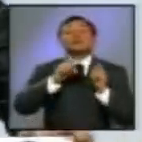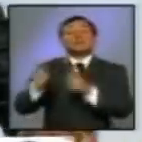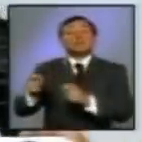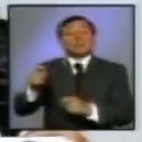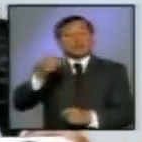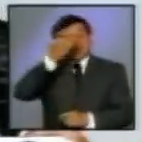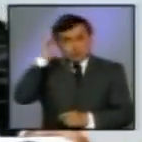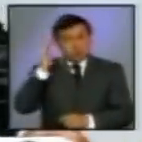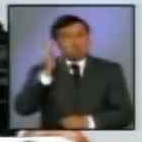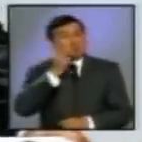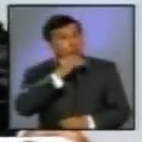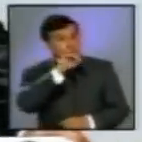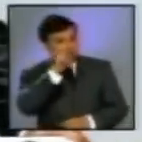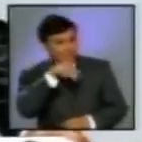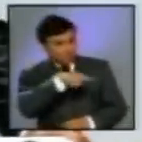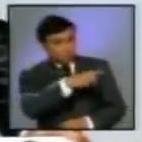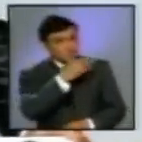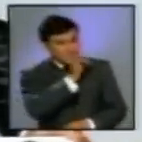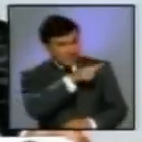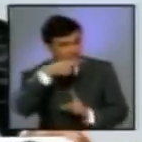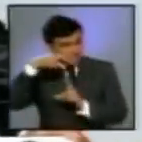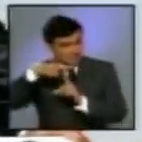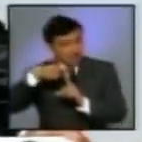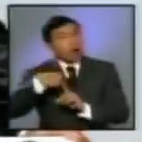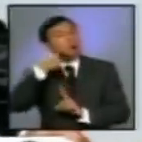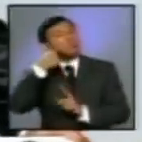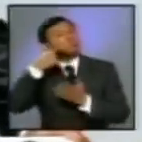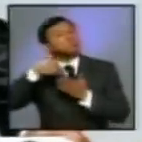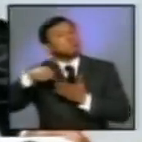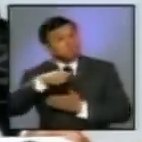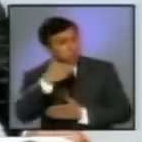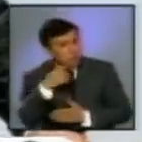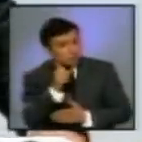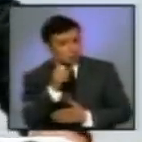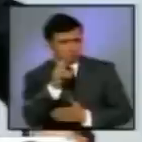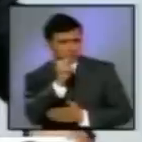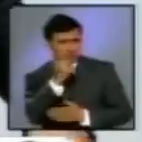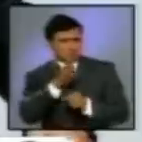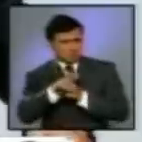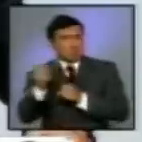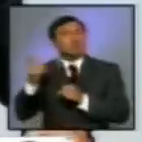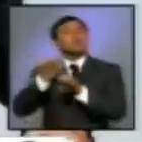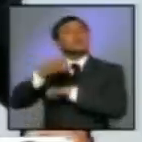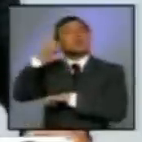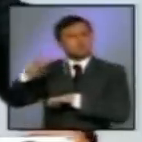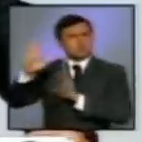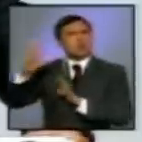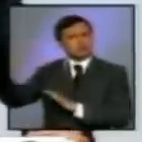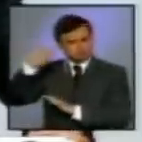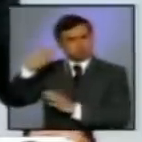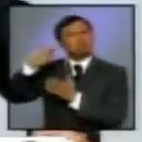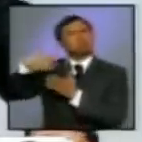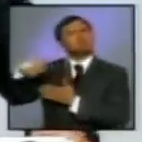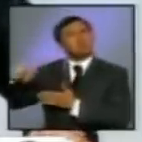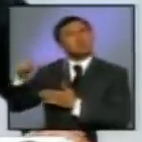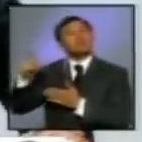quiere usted revisar la tarea, no la califique, porque los mexiquenses ya lo hicieron. Pero hicieron que mi partido ganara con el 65% de